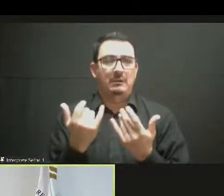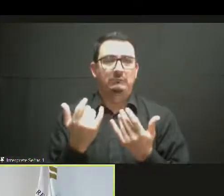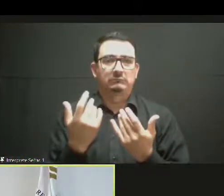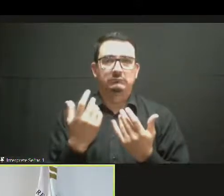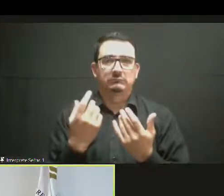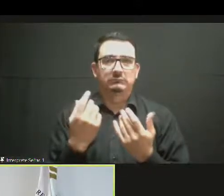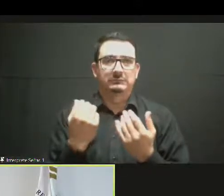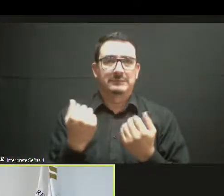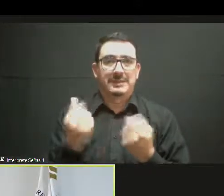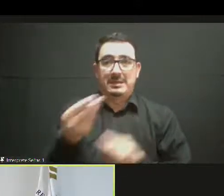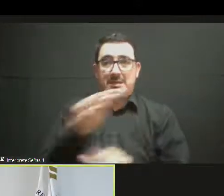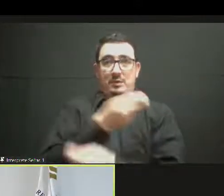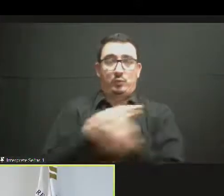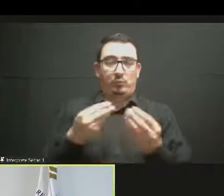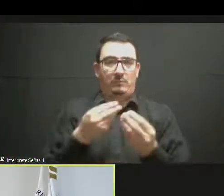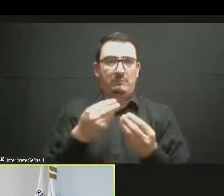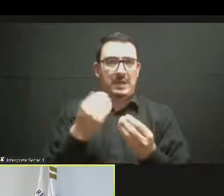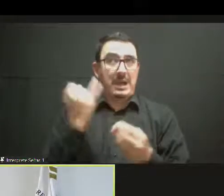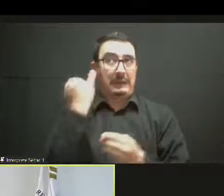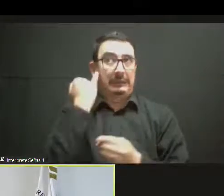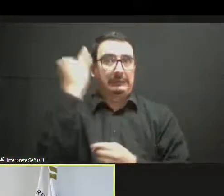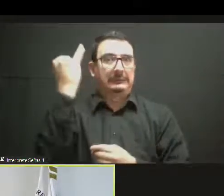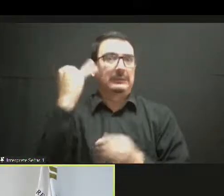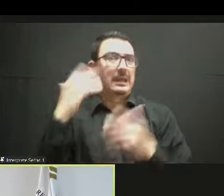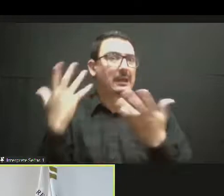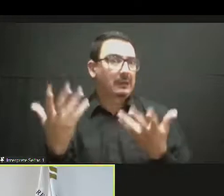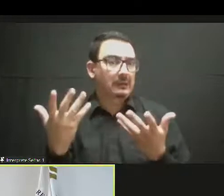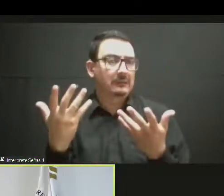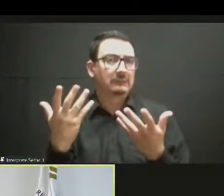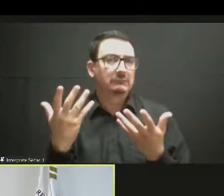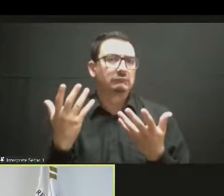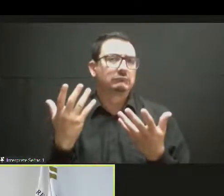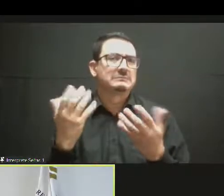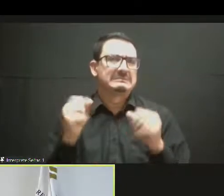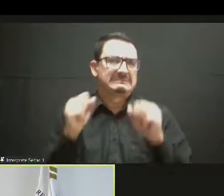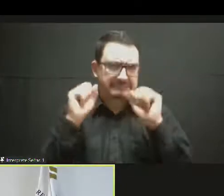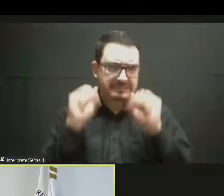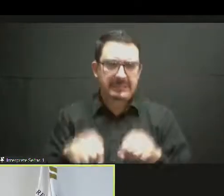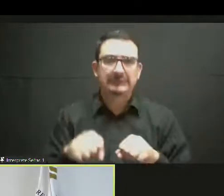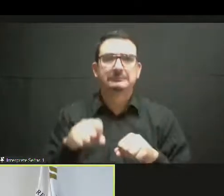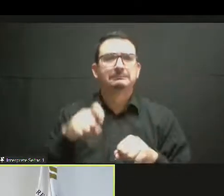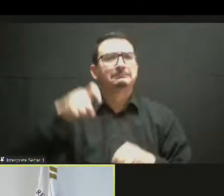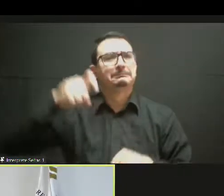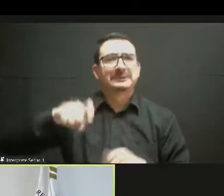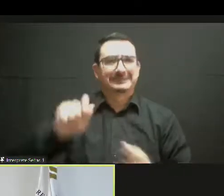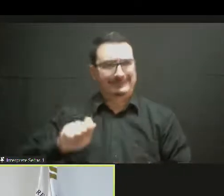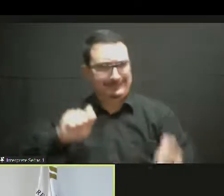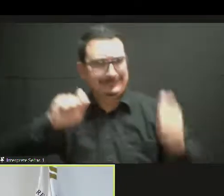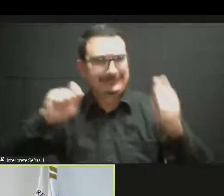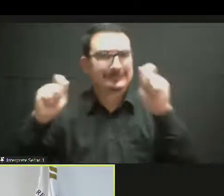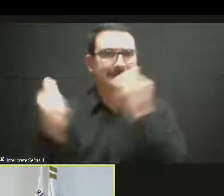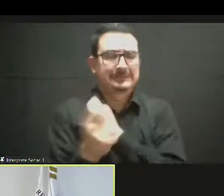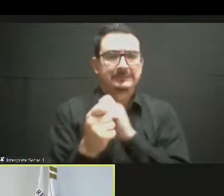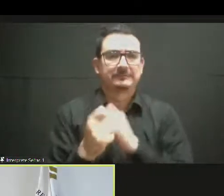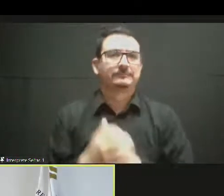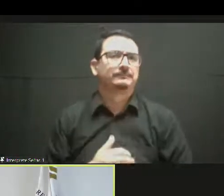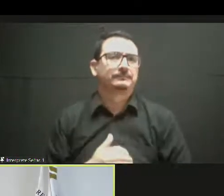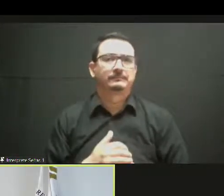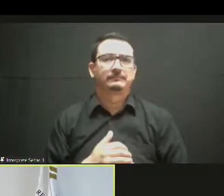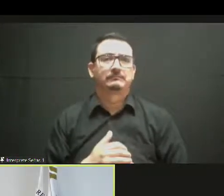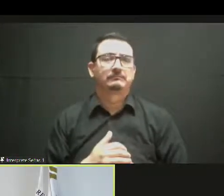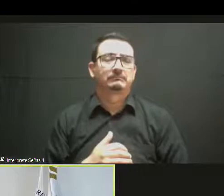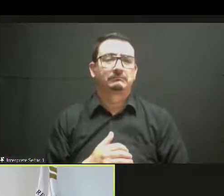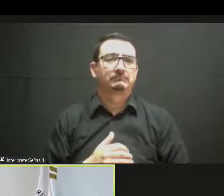tecnologías digitales emergentes que conllevan una transformación profunda de los modelos productivos y de consumo. En respuesta a